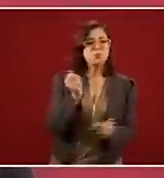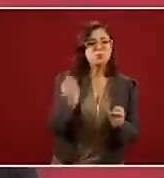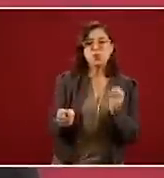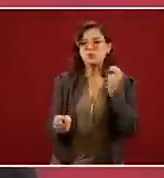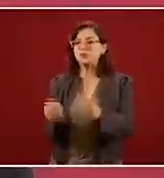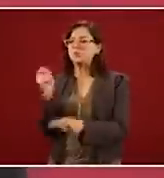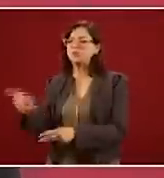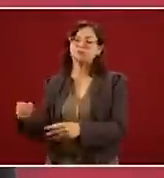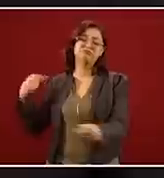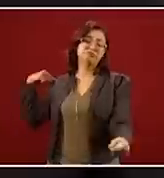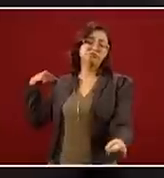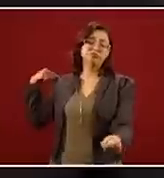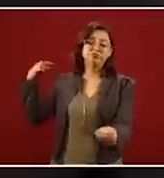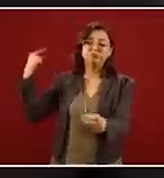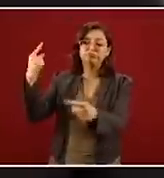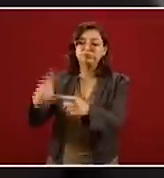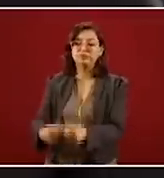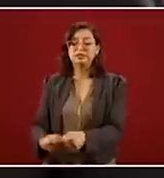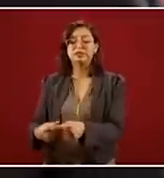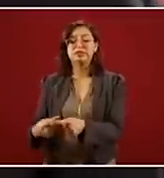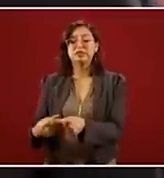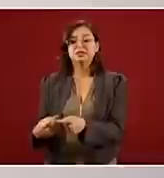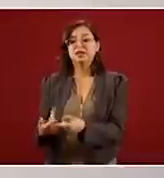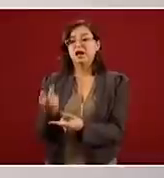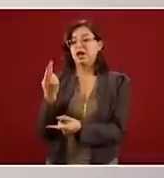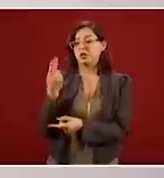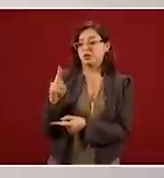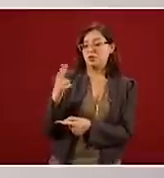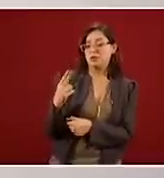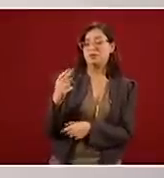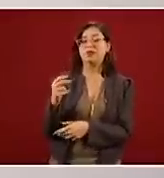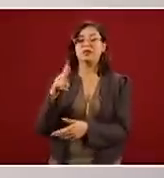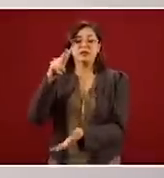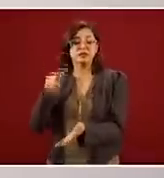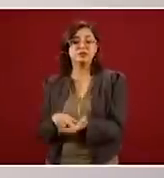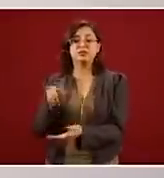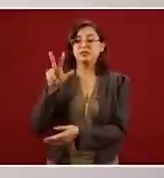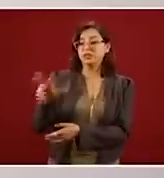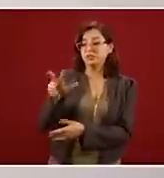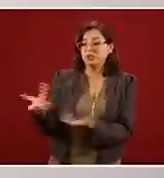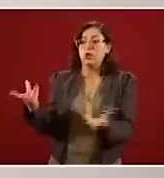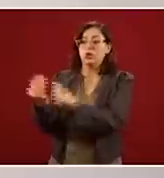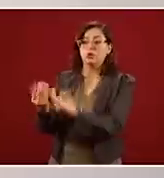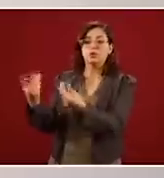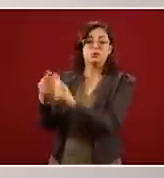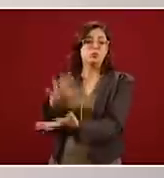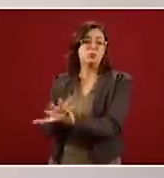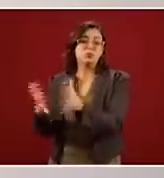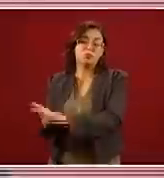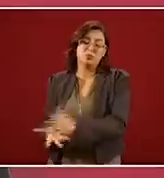que predominó hasta noviembre del 2018.